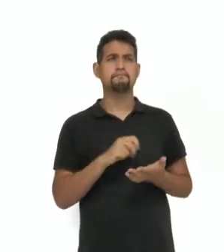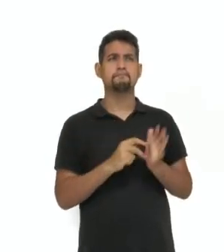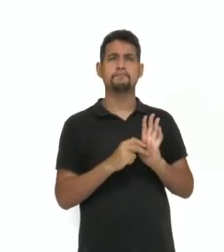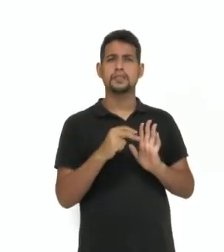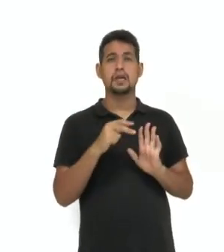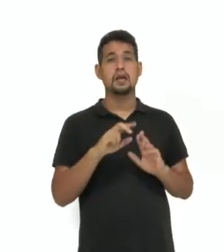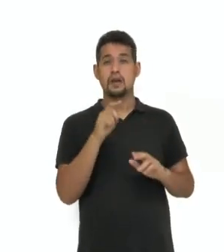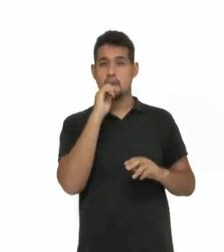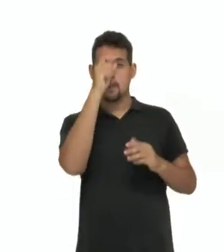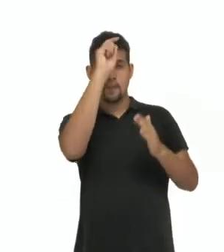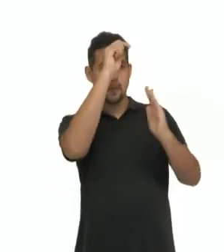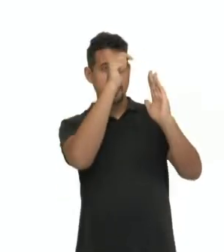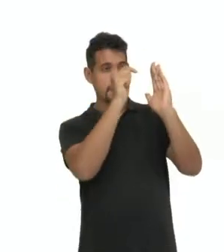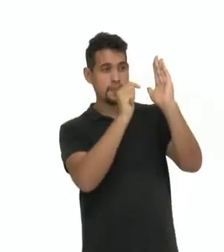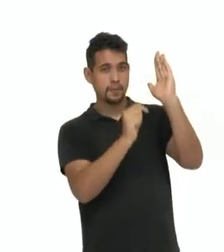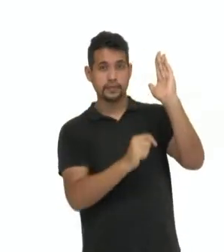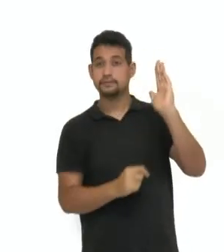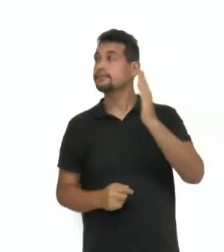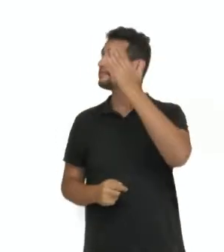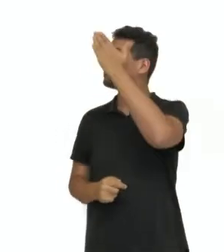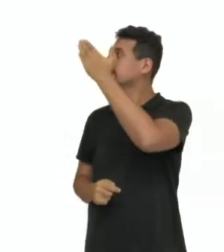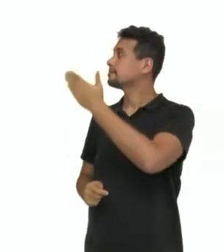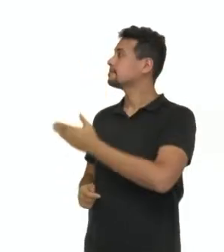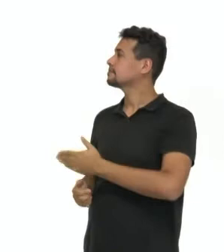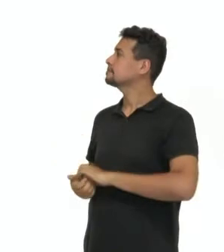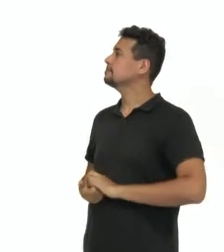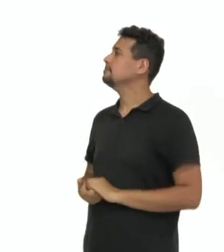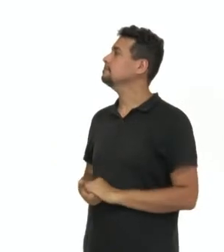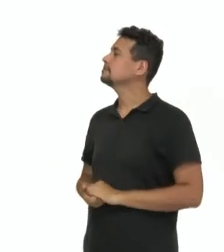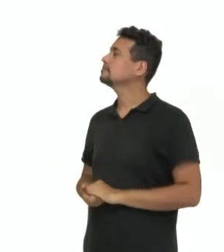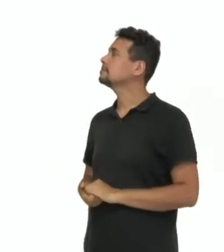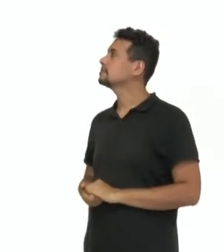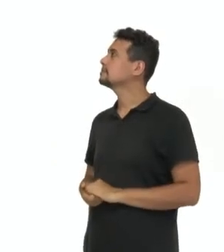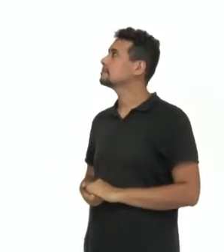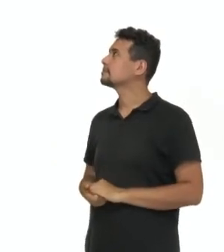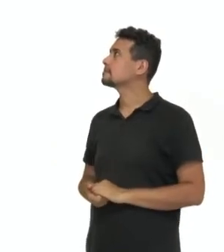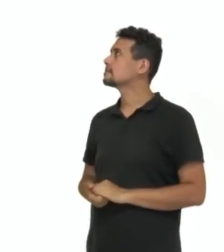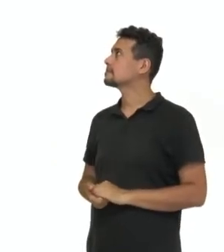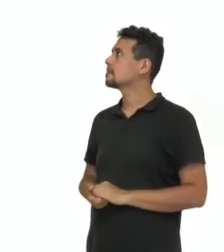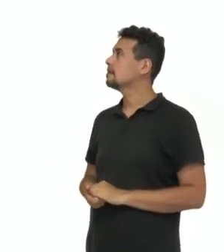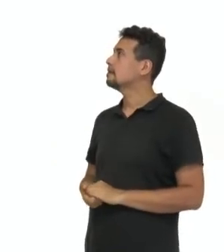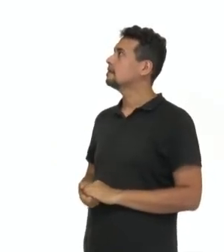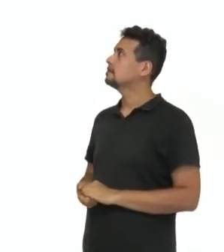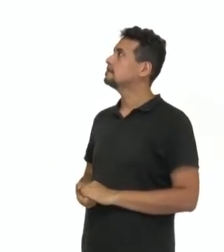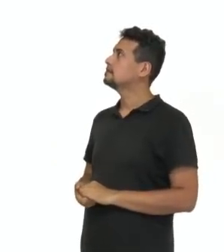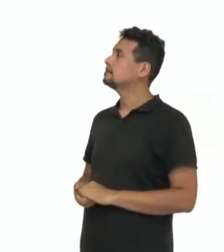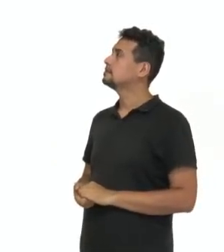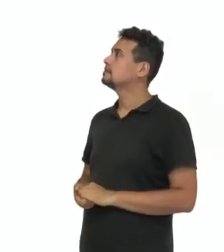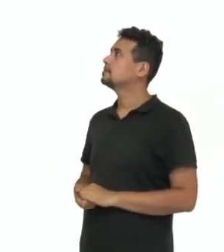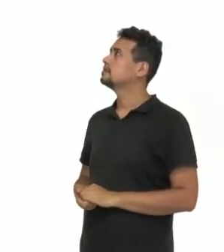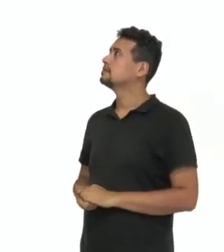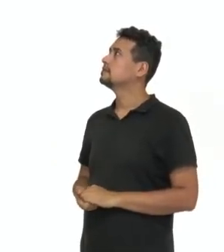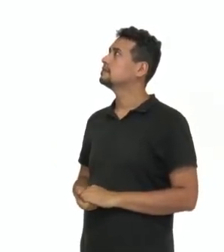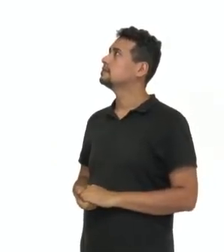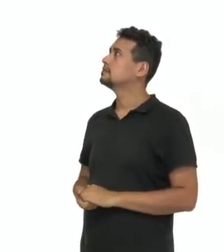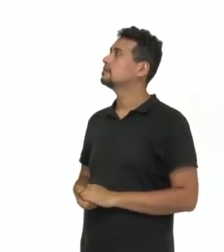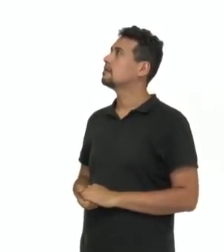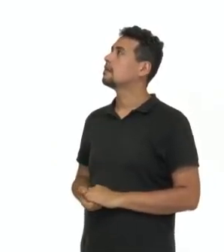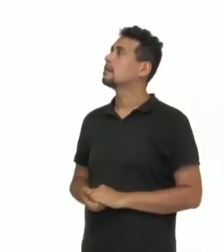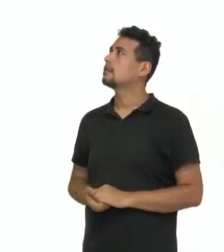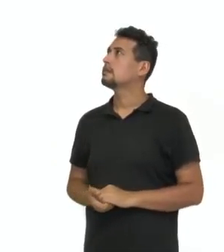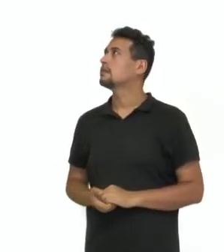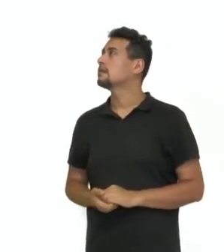nosotros, nosotras, vosotros, vosotras, ellos y ellas. Regalar y entender.